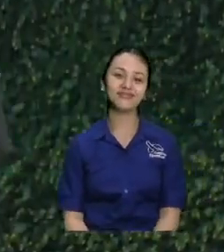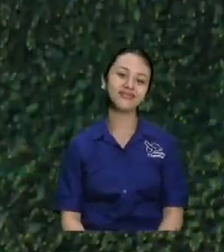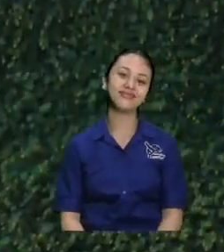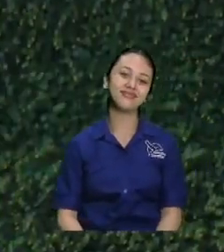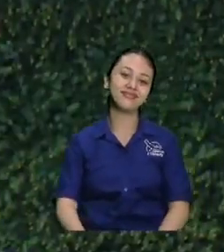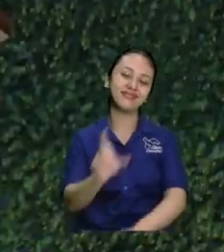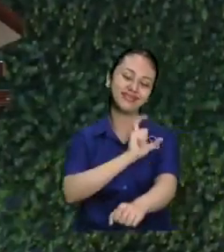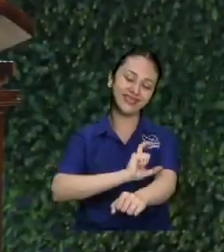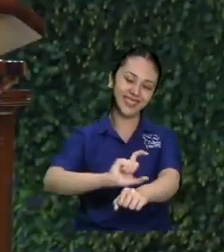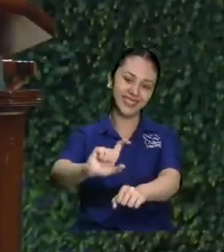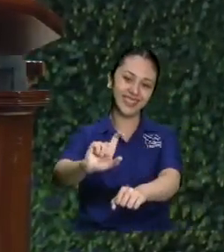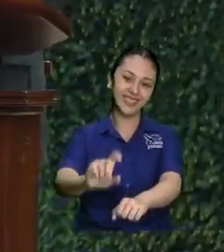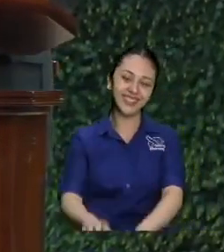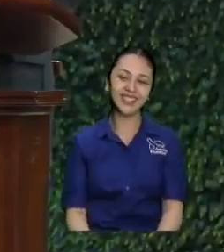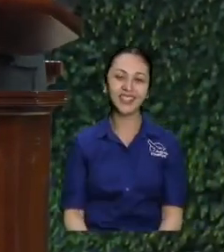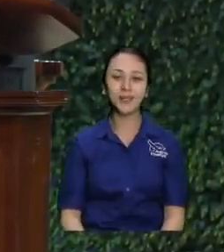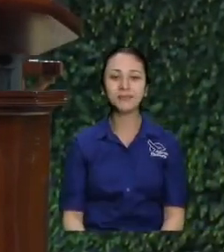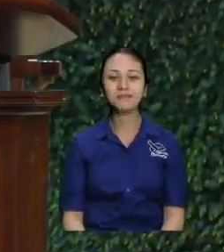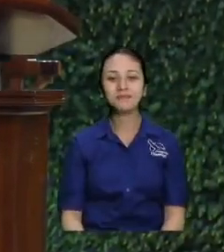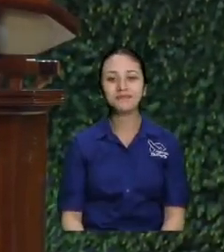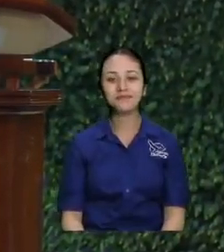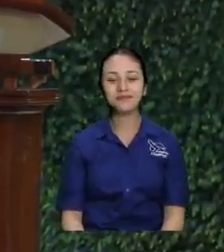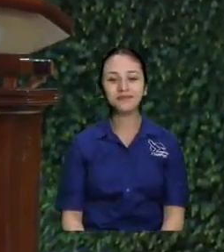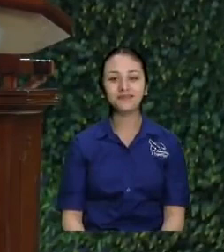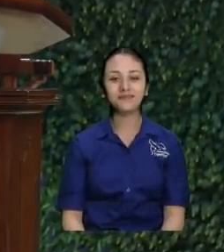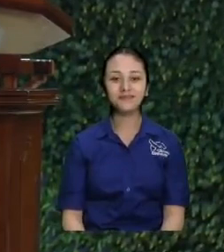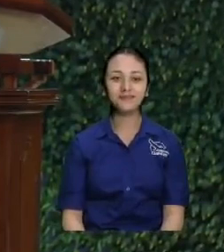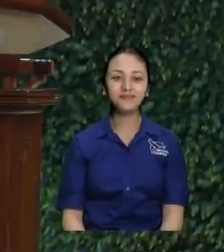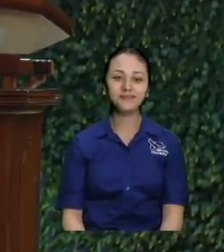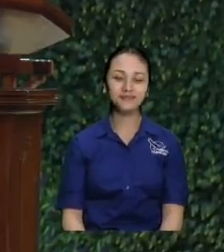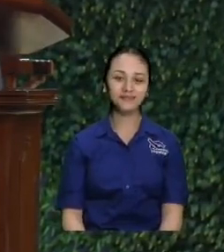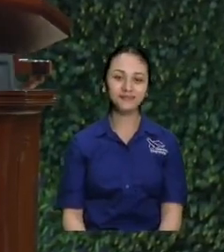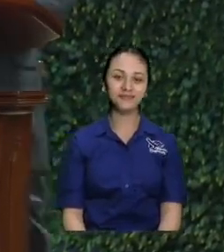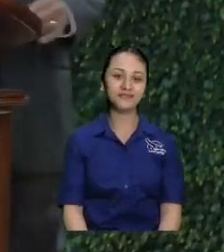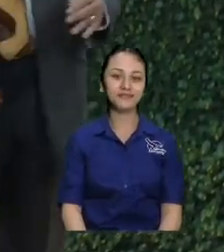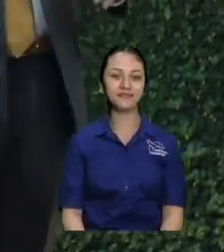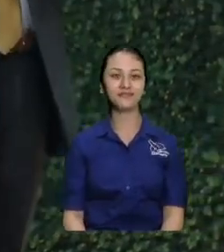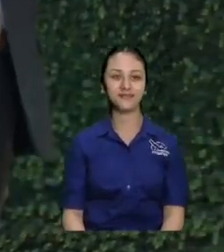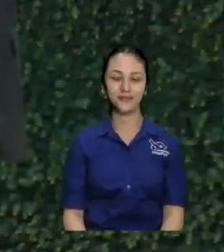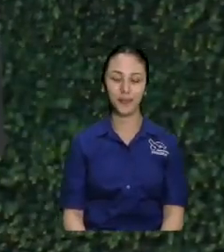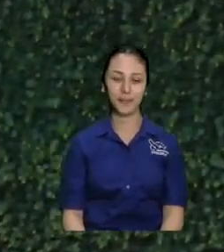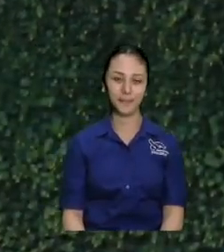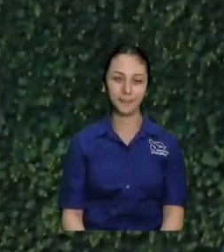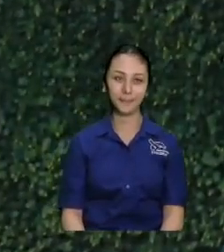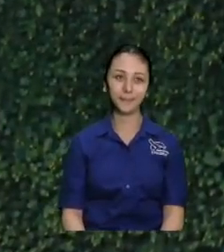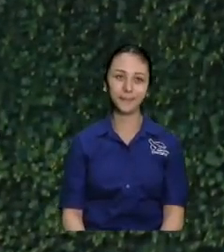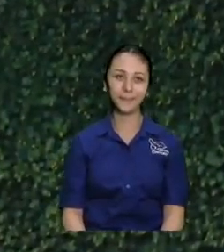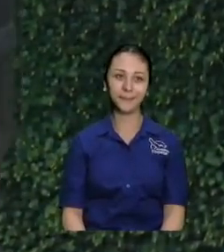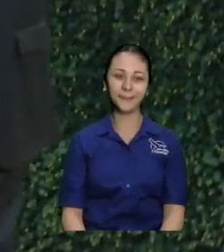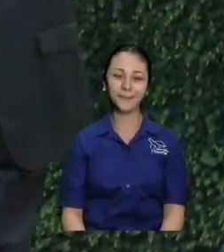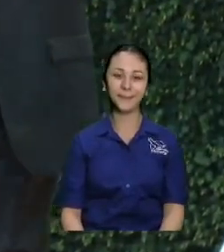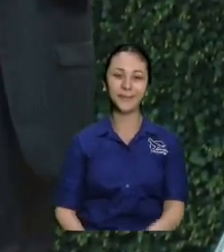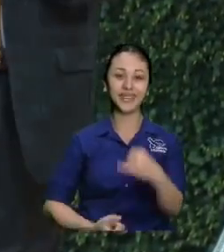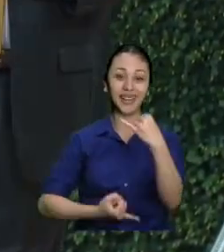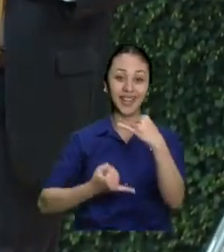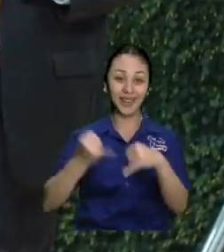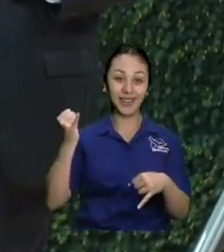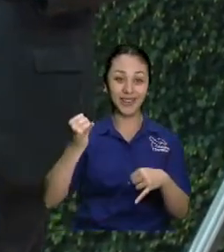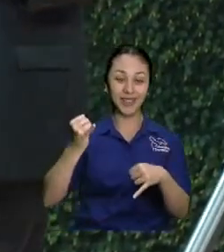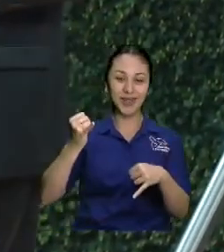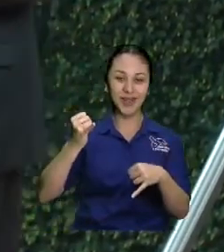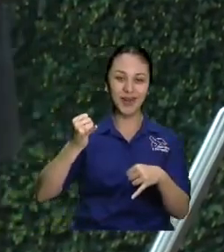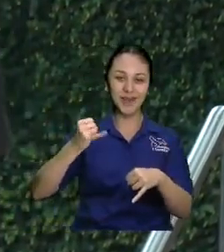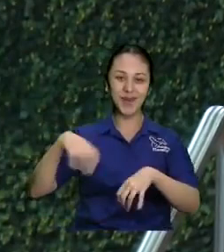Bueno, sigamos acá, pues. Padre Santo, vaya que me queda solo un minuto. Vaya, este fue el último mensaje del año